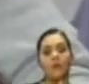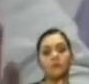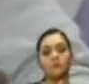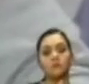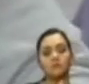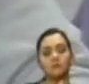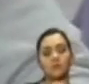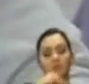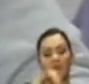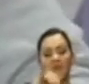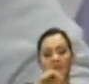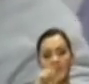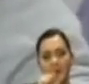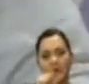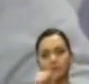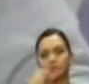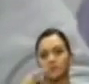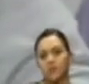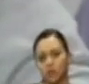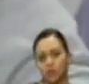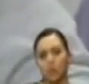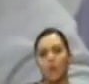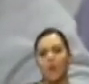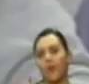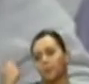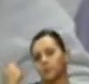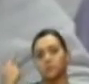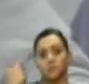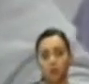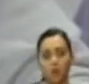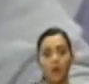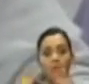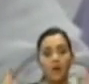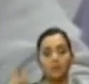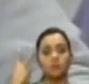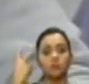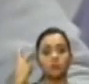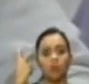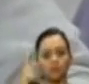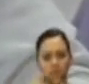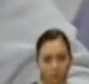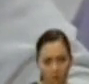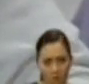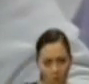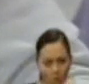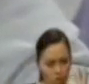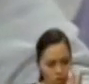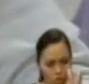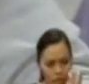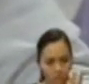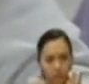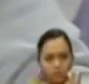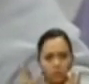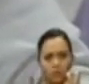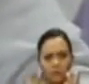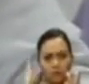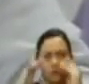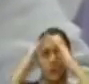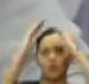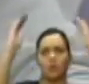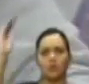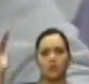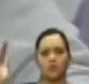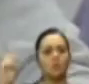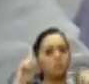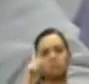con 6.000 chicos y escuelitas con 12 chicos. Una escuelita de 12 chicos, un aula, un profesor, ¿cómo se puede poner internet banda